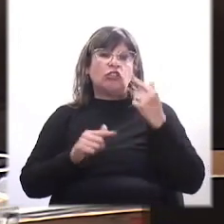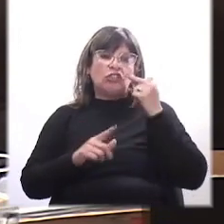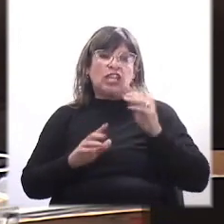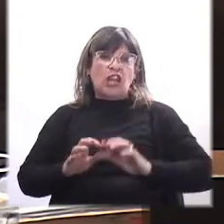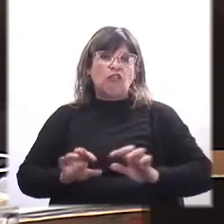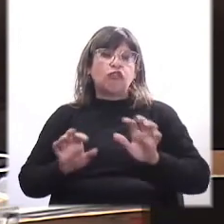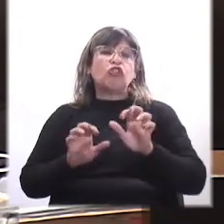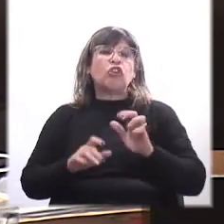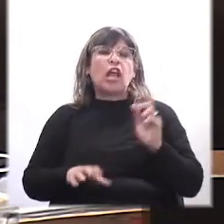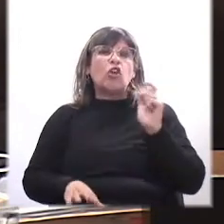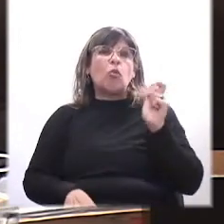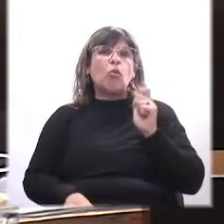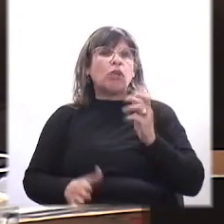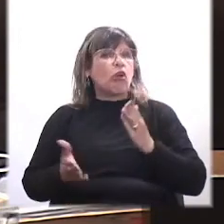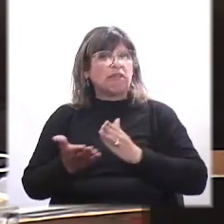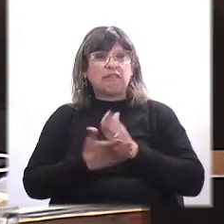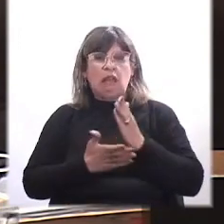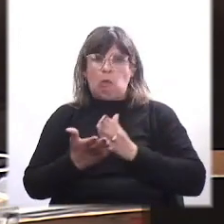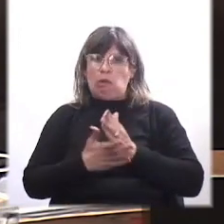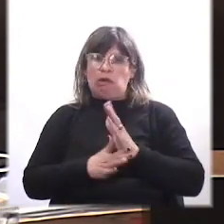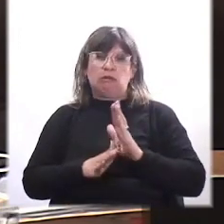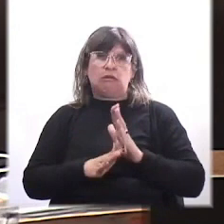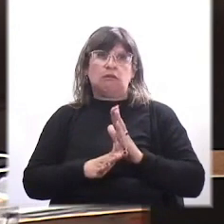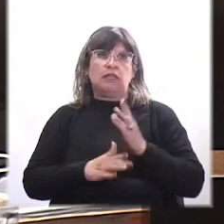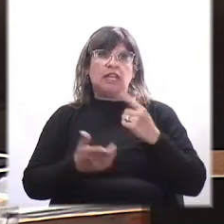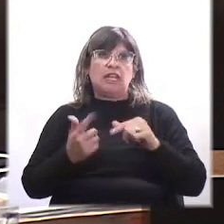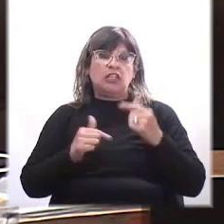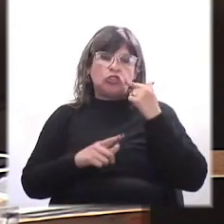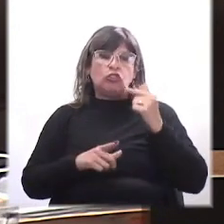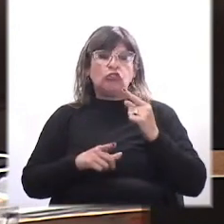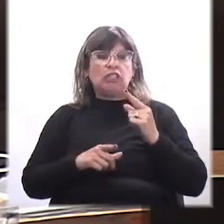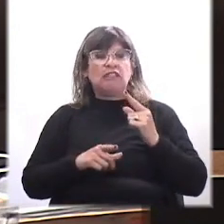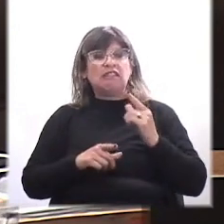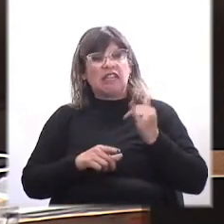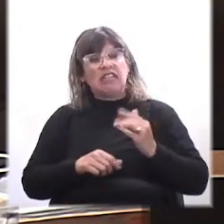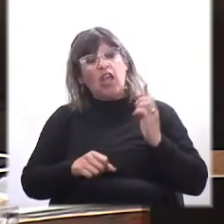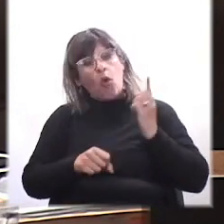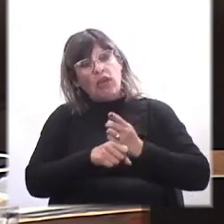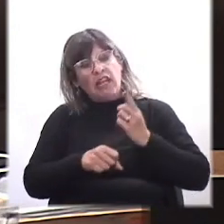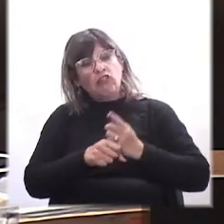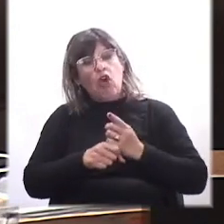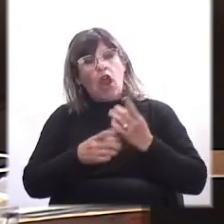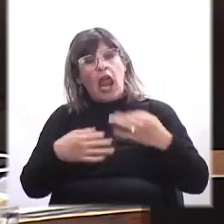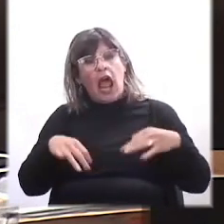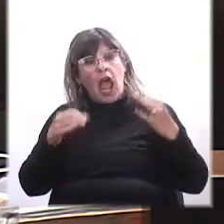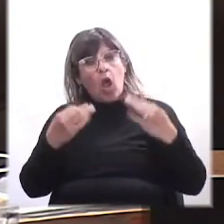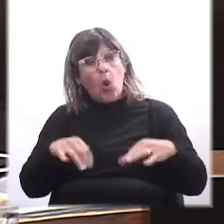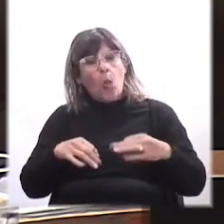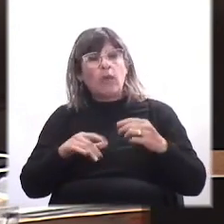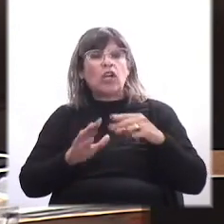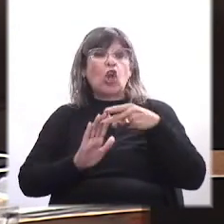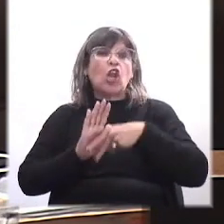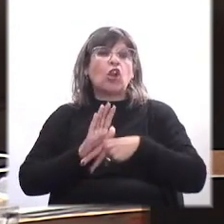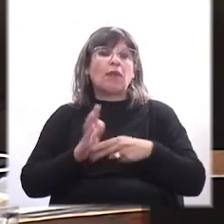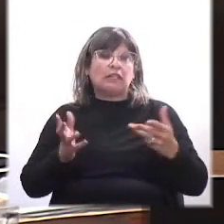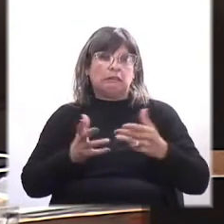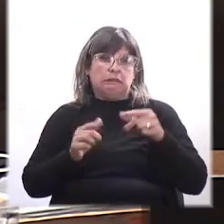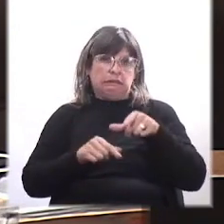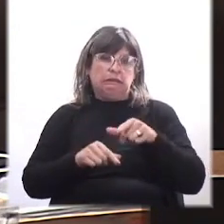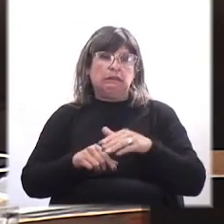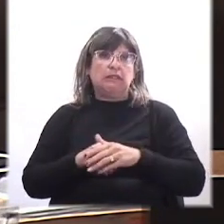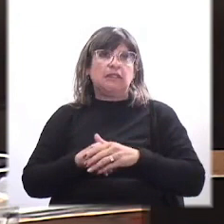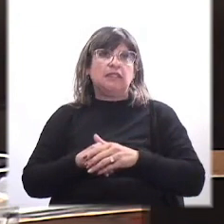funcionarios públicos siempre y por ende estaban obligados a cumplir con la normativa vigente